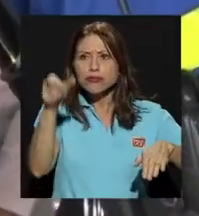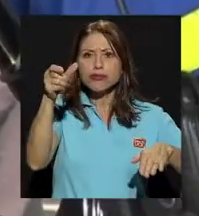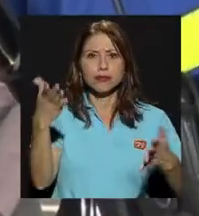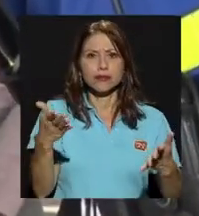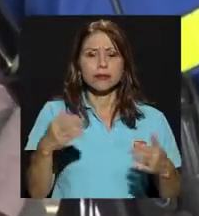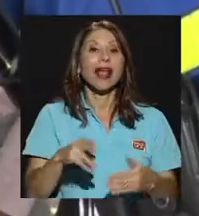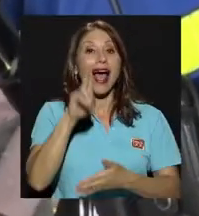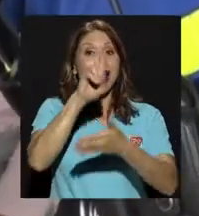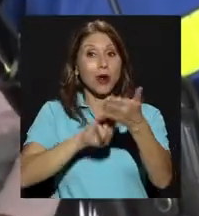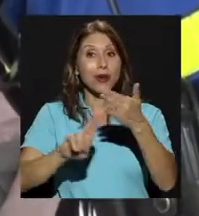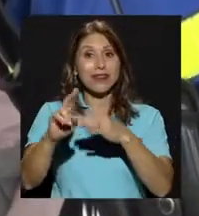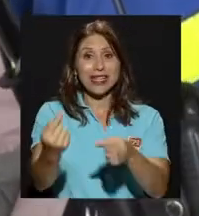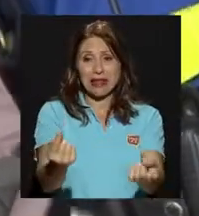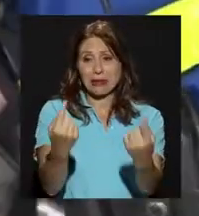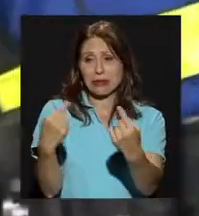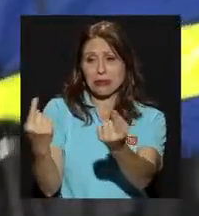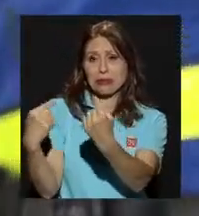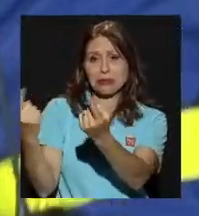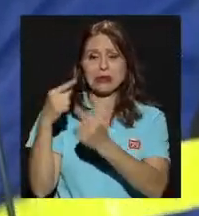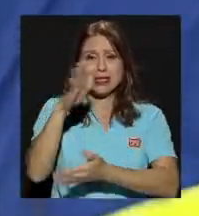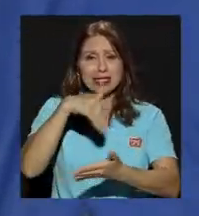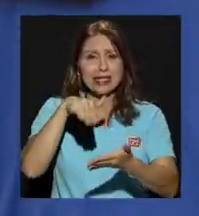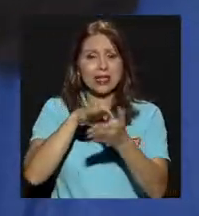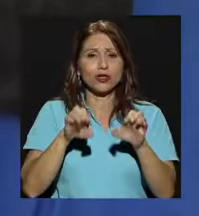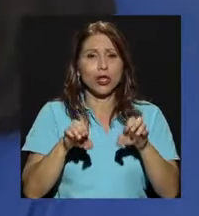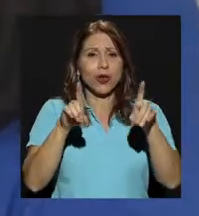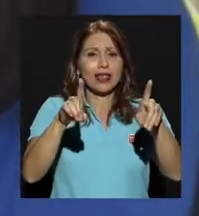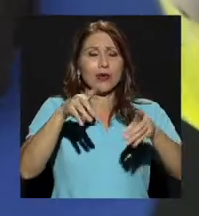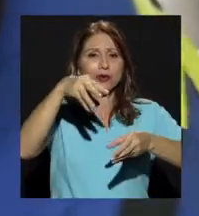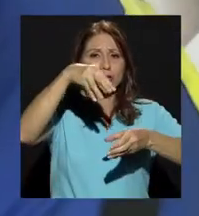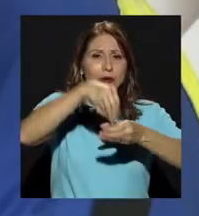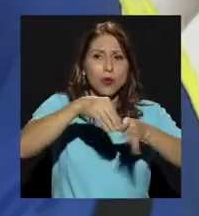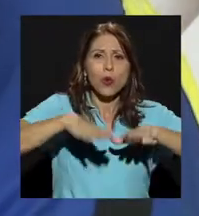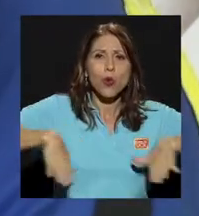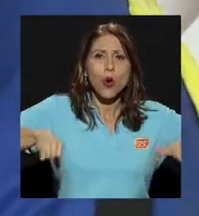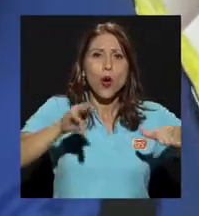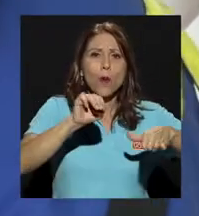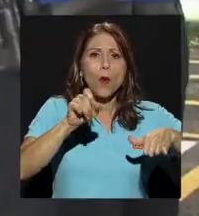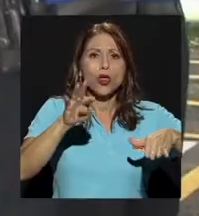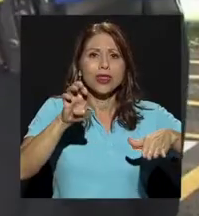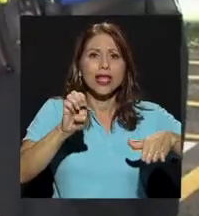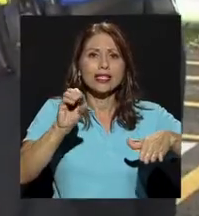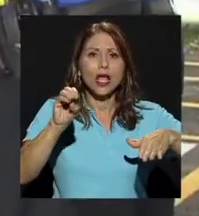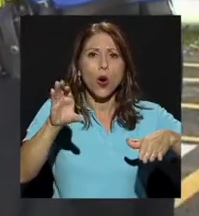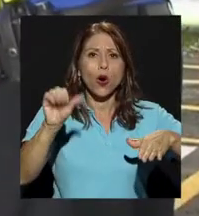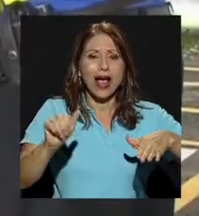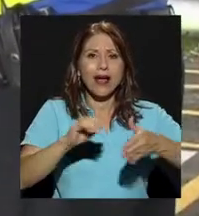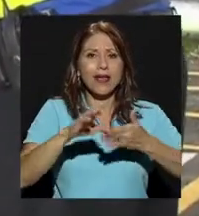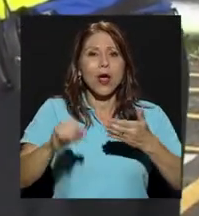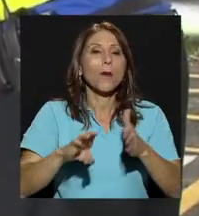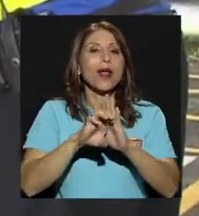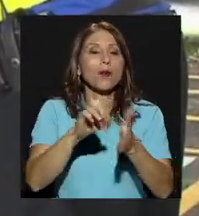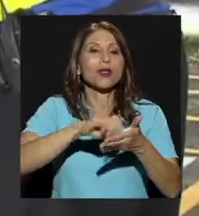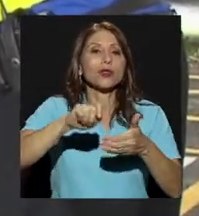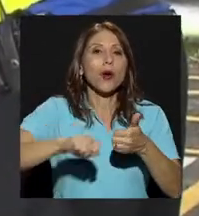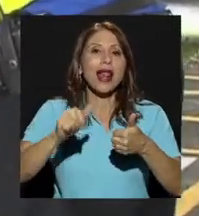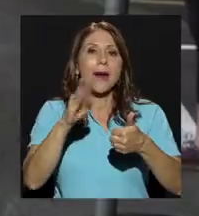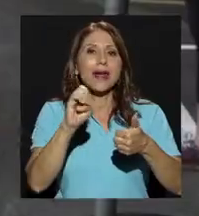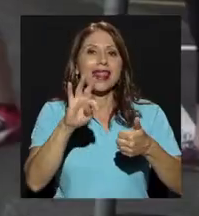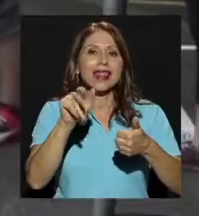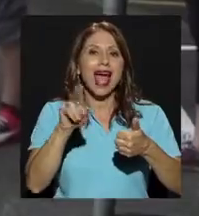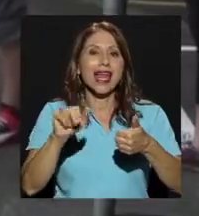la universidad asistieron centros educativos del Cantón de Montes de Oca y cercanías, como las escuelas Betania,